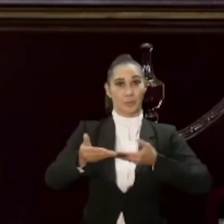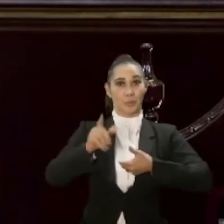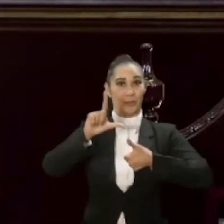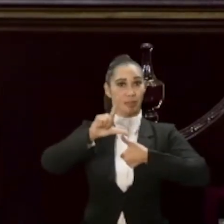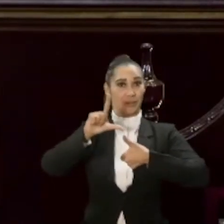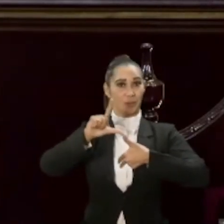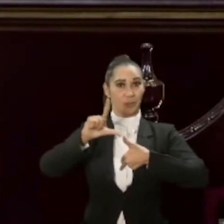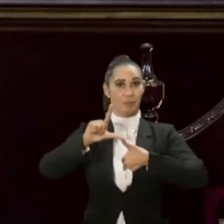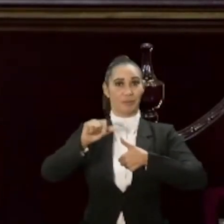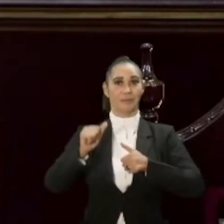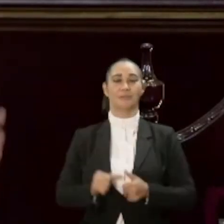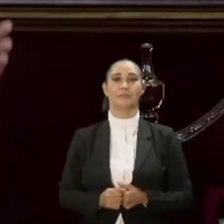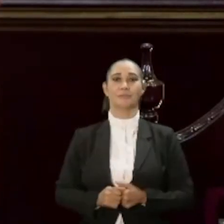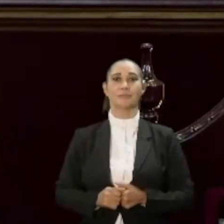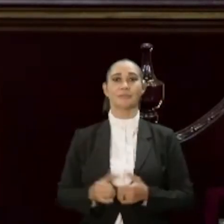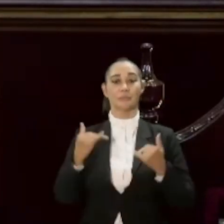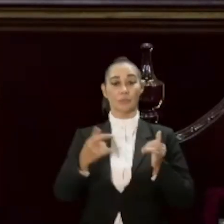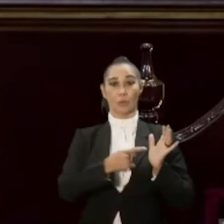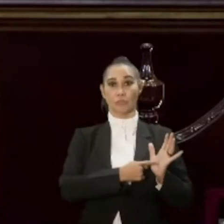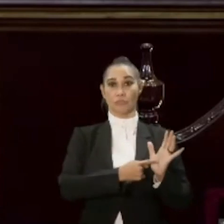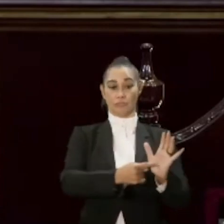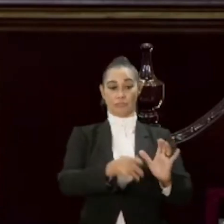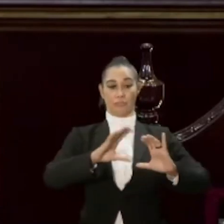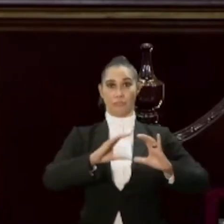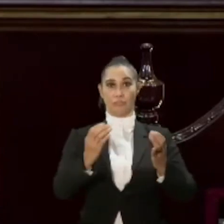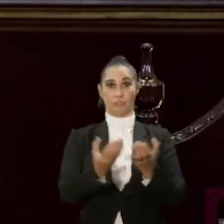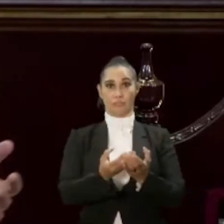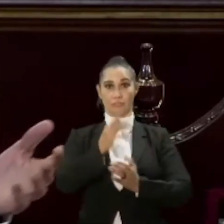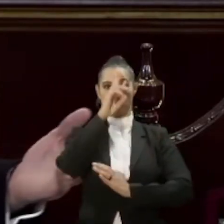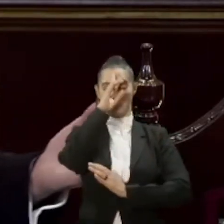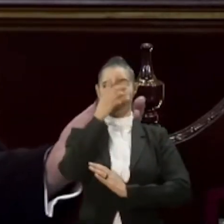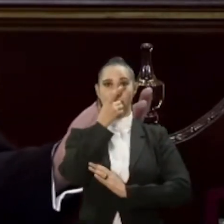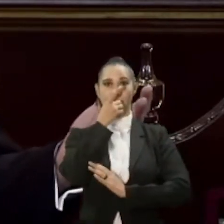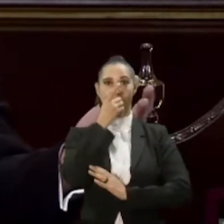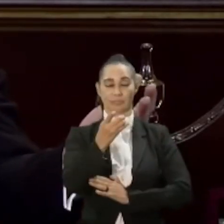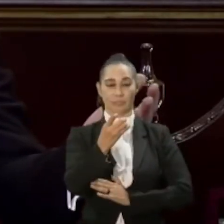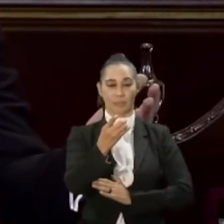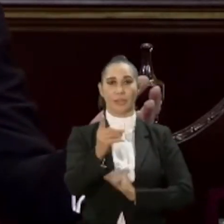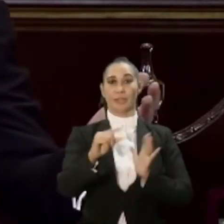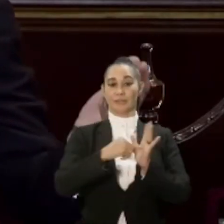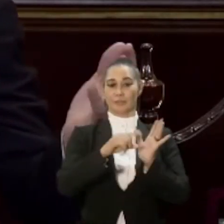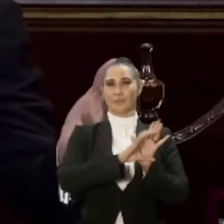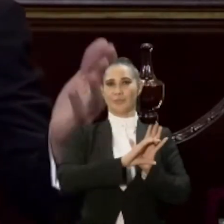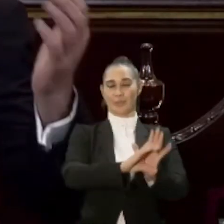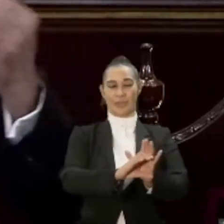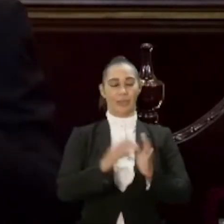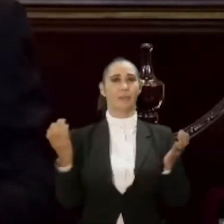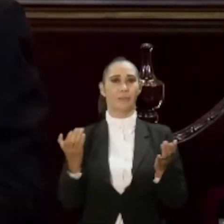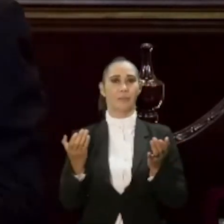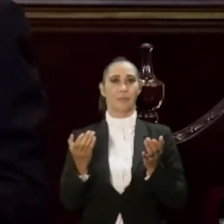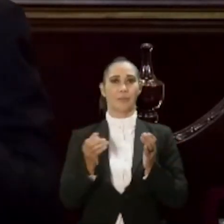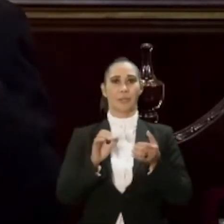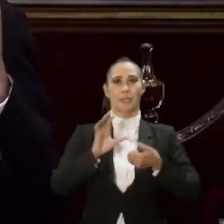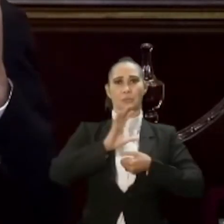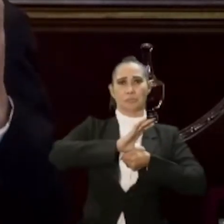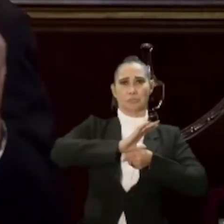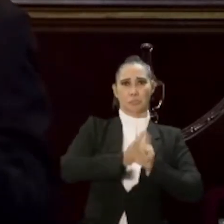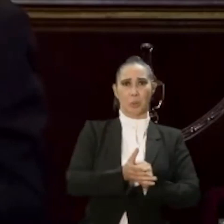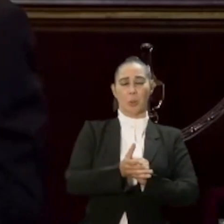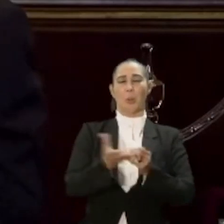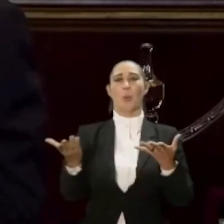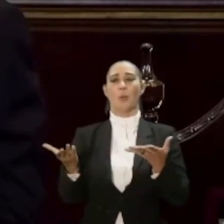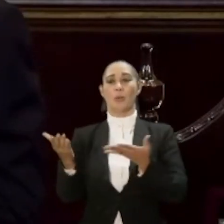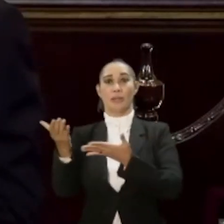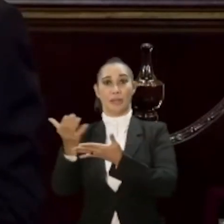Latinoamérica. Hoy ante el mundo, República Dominicana es un ejemplo universal de manejo de la pandemia